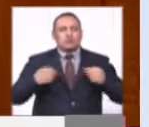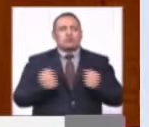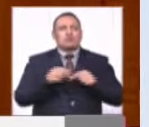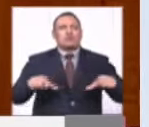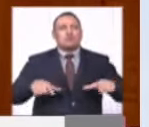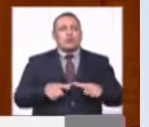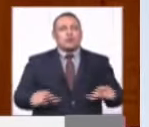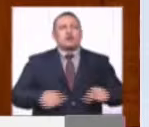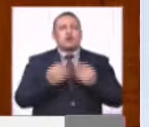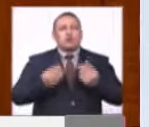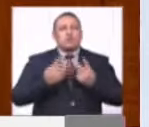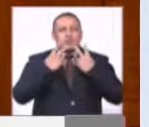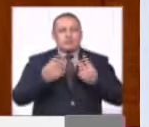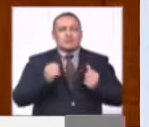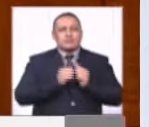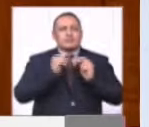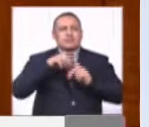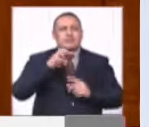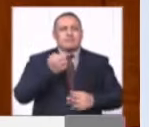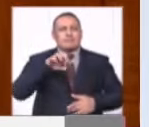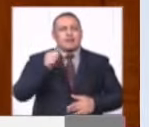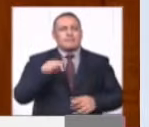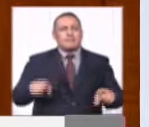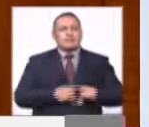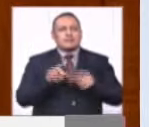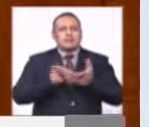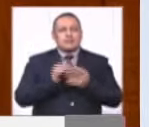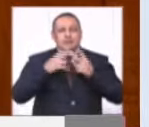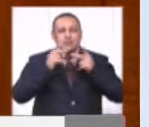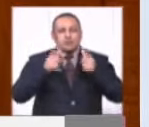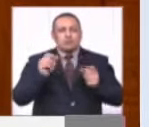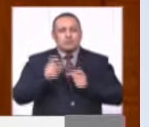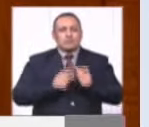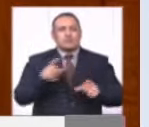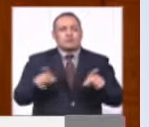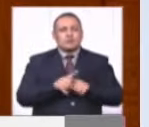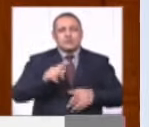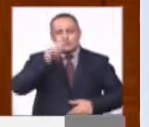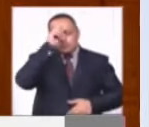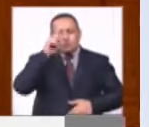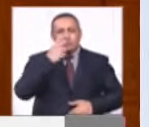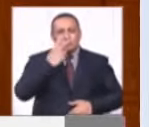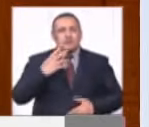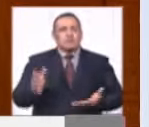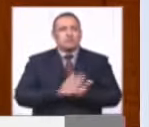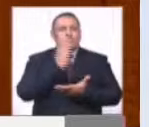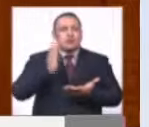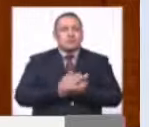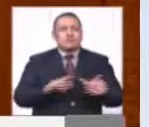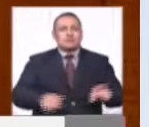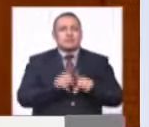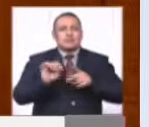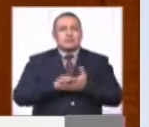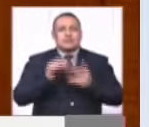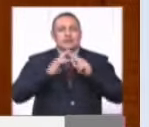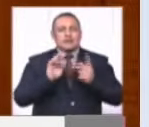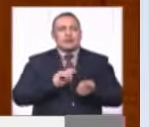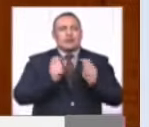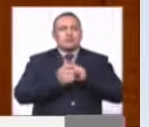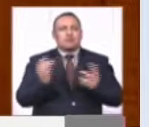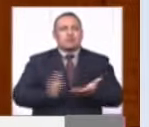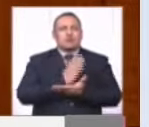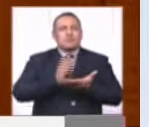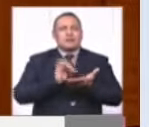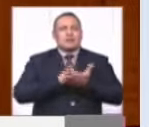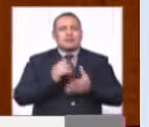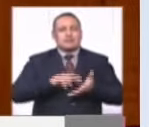tierras, como es el caso de Pampa de Hospital. La seguridad ciudadana en Tumbes es crítica y se ve agravada con la migración y los problemas que